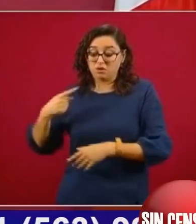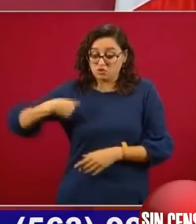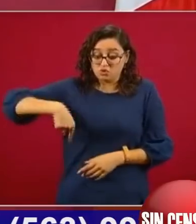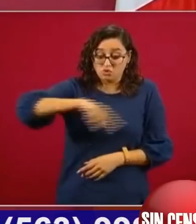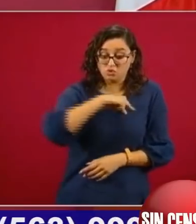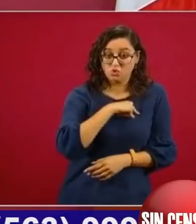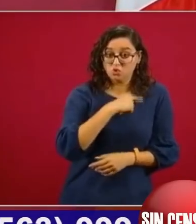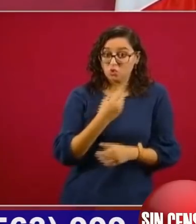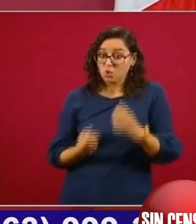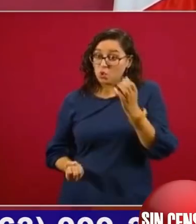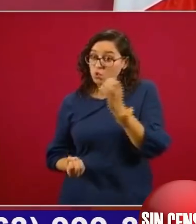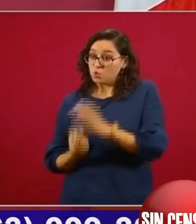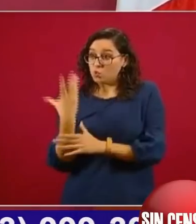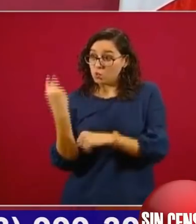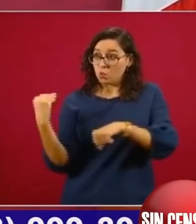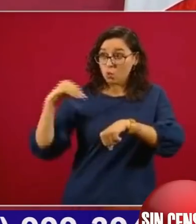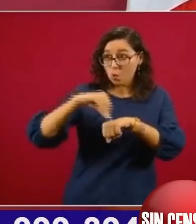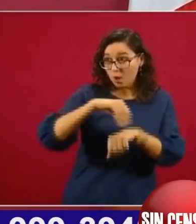que no